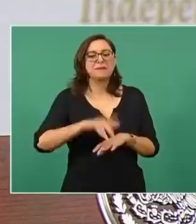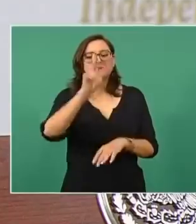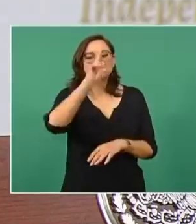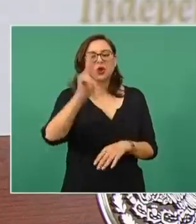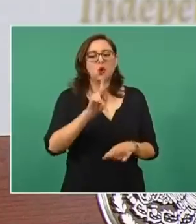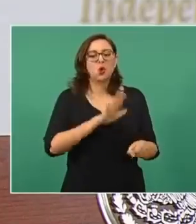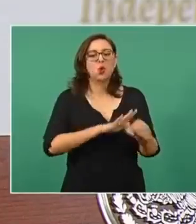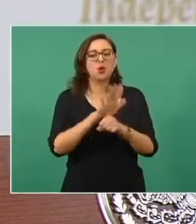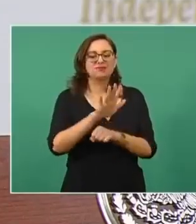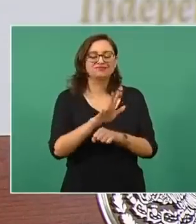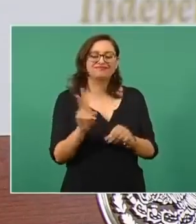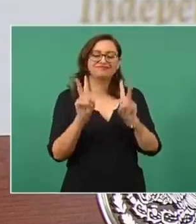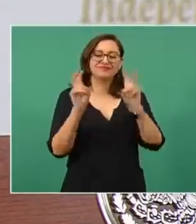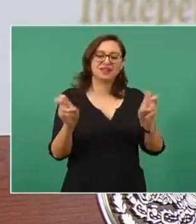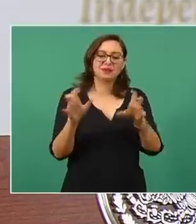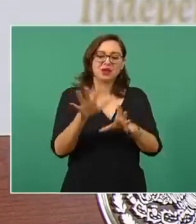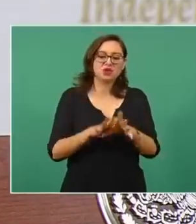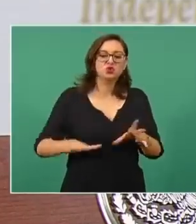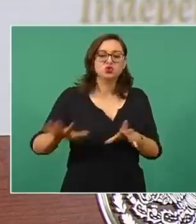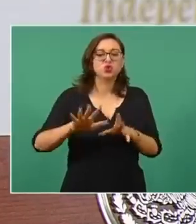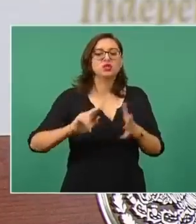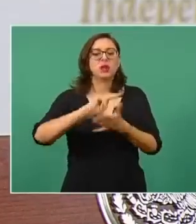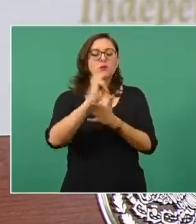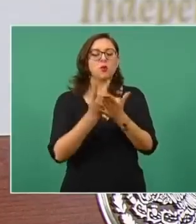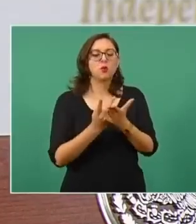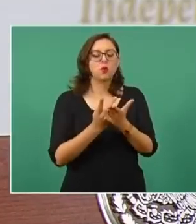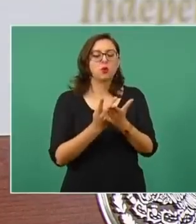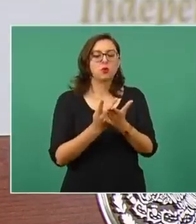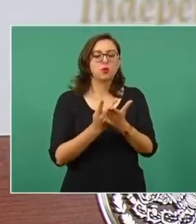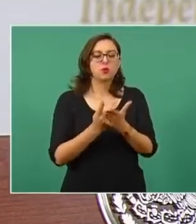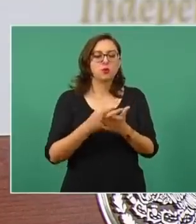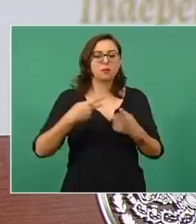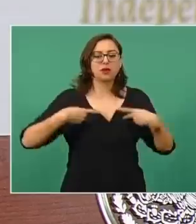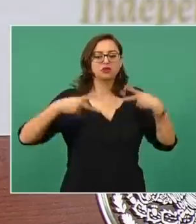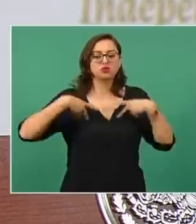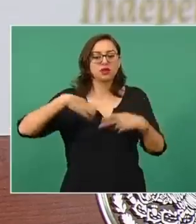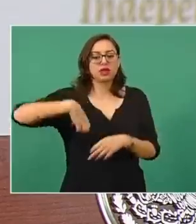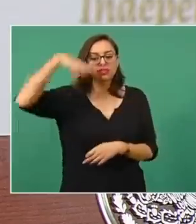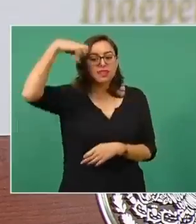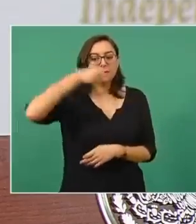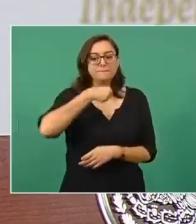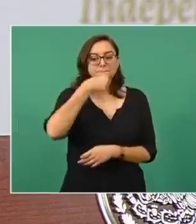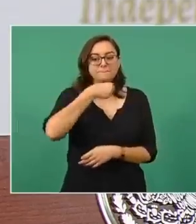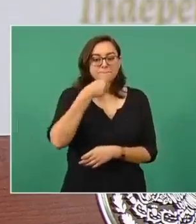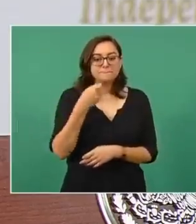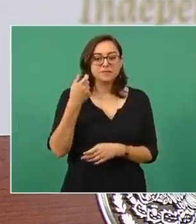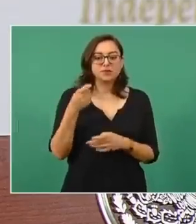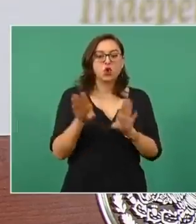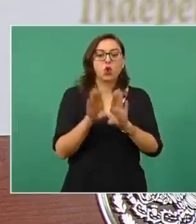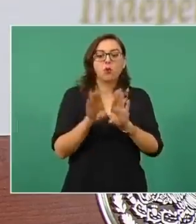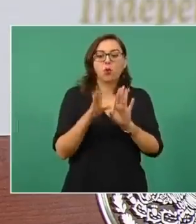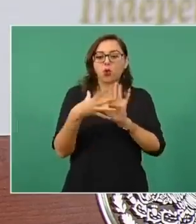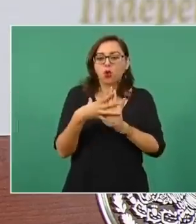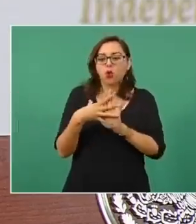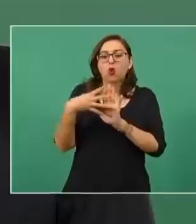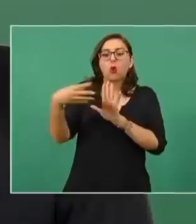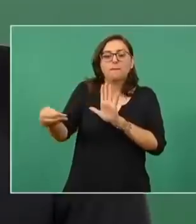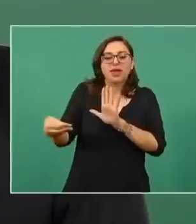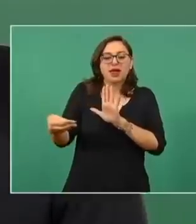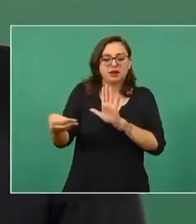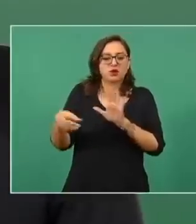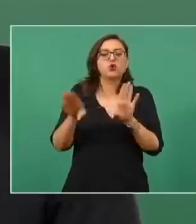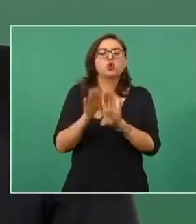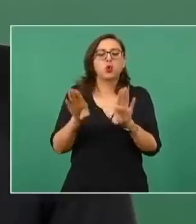la cuestión social el programa de apoyo a adultos mayores de cómo implementarlo en el Perú